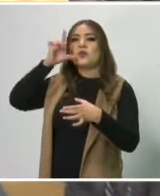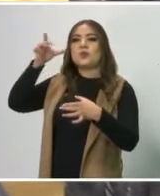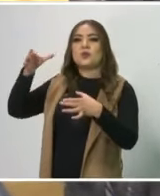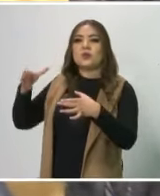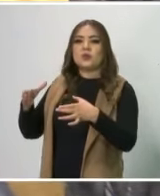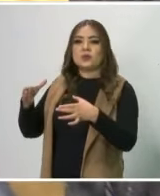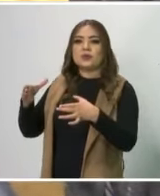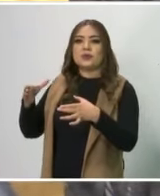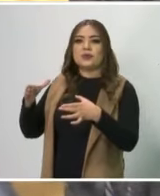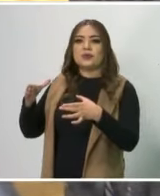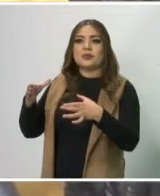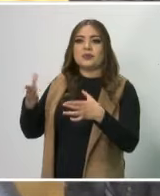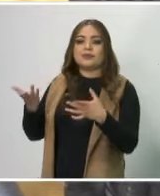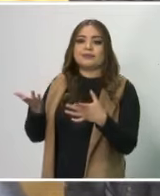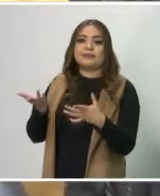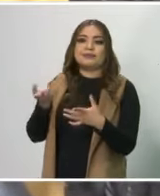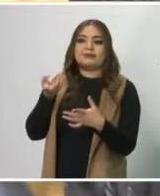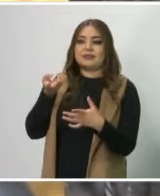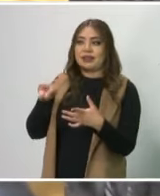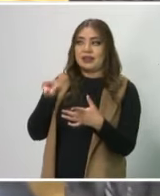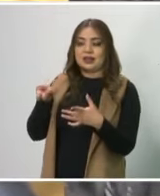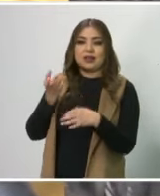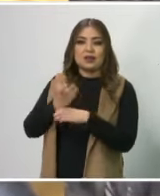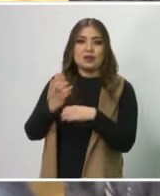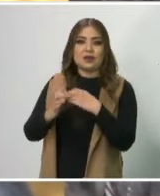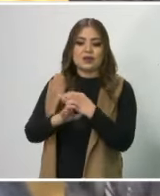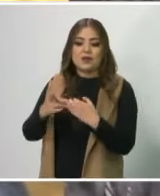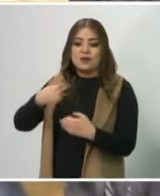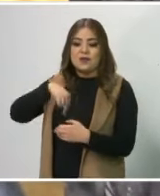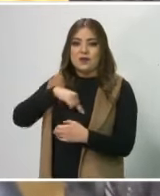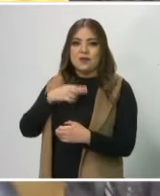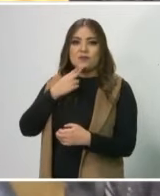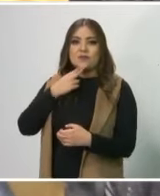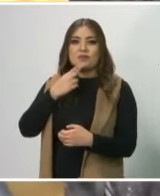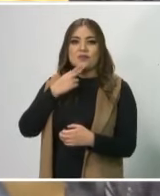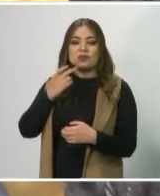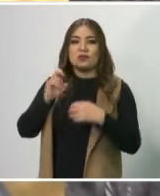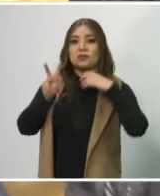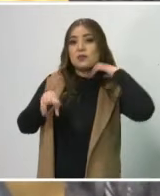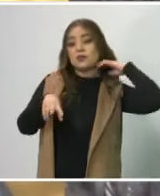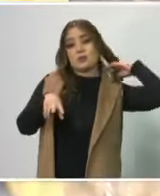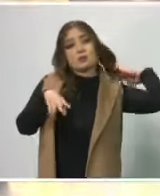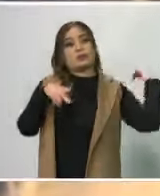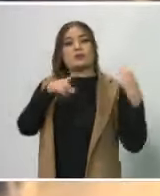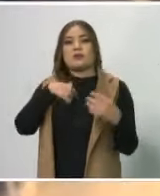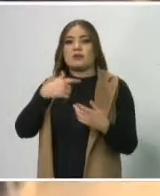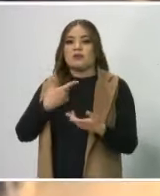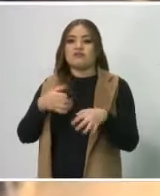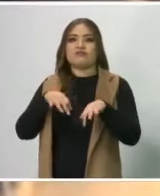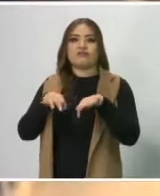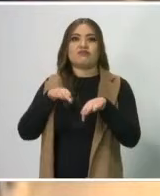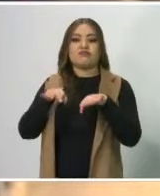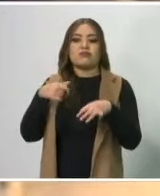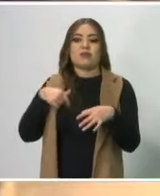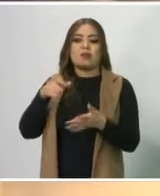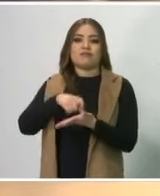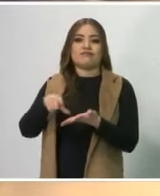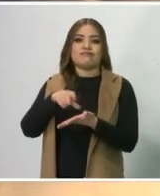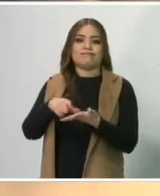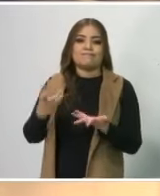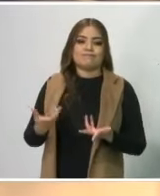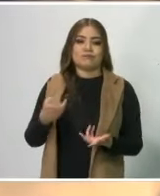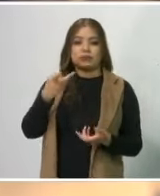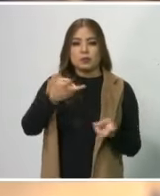pues eh es material de de trabajo que con mucho sacrificio pues uno lo hace en total los ladrones